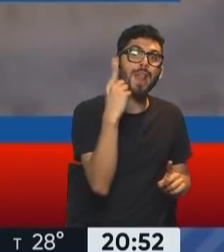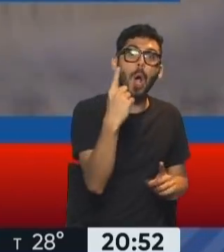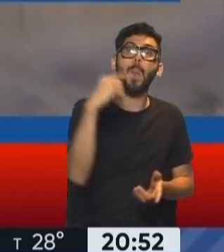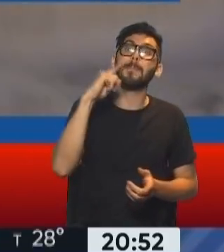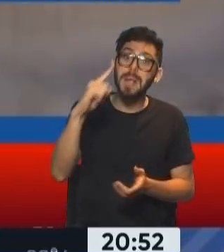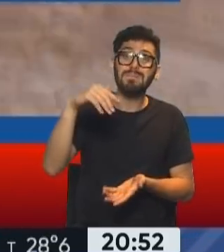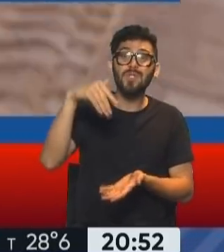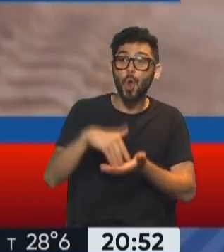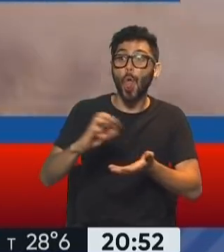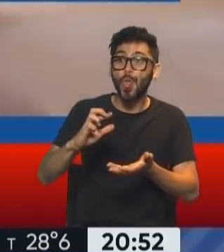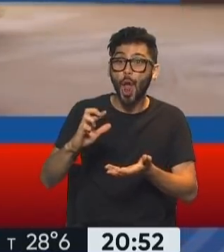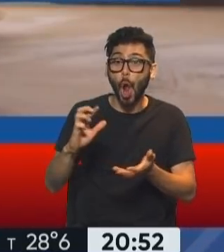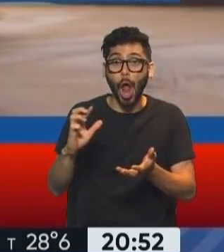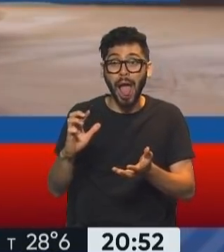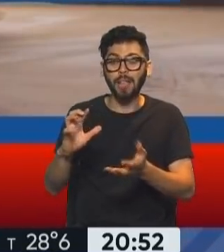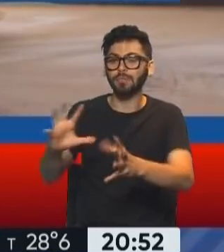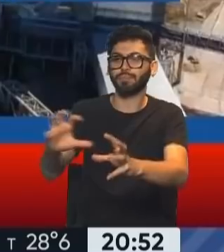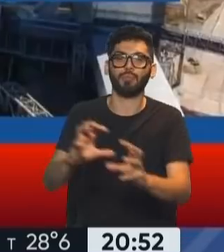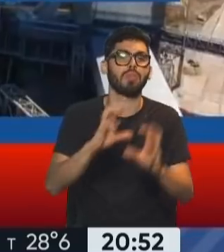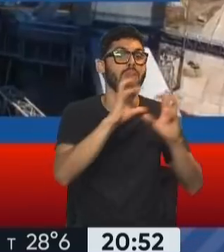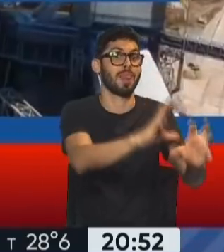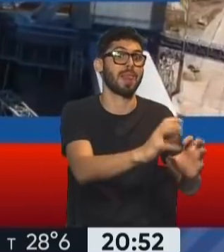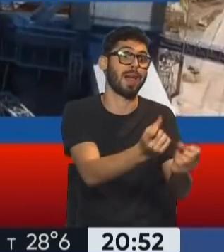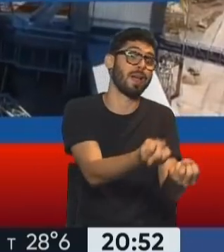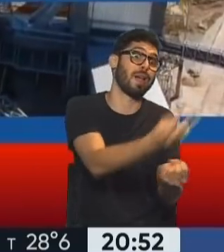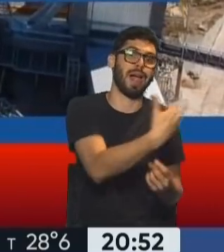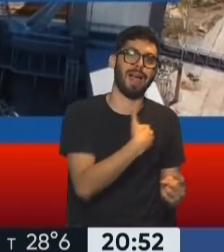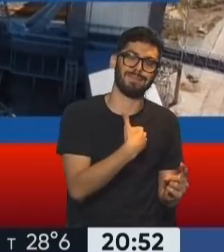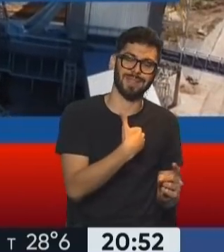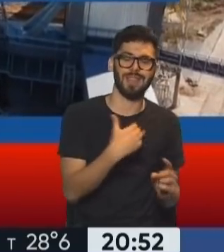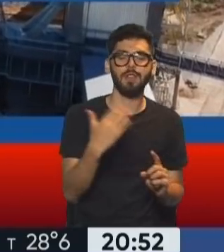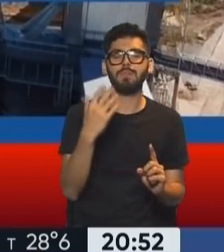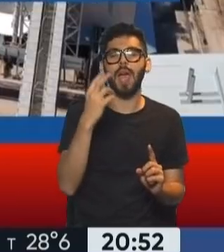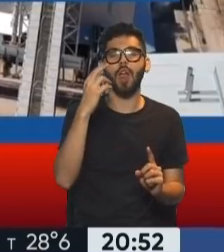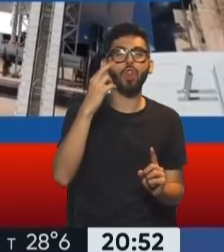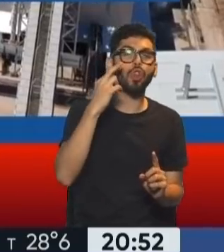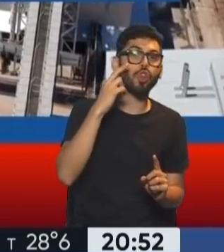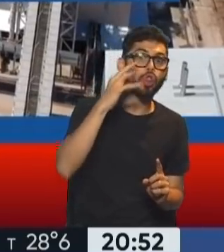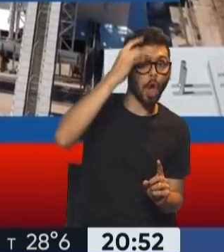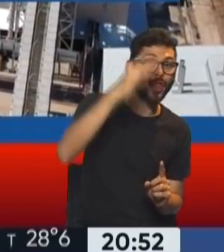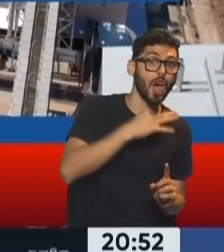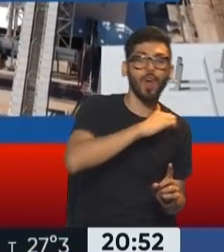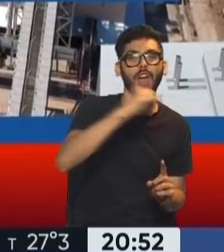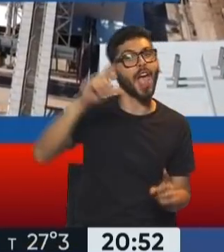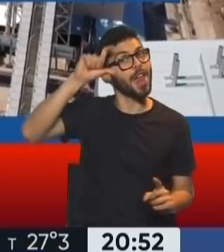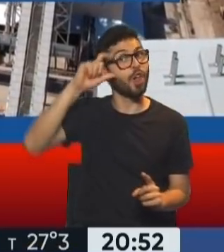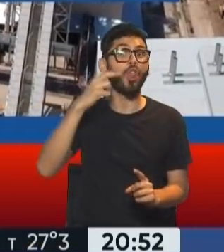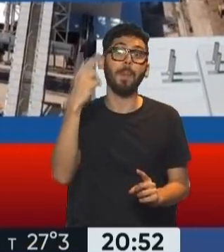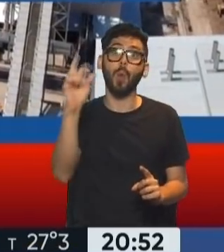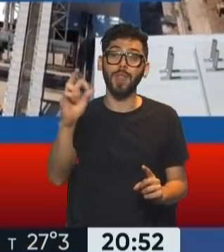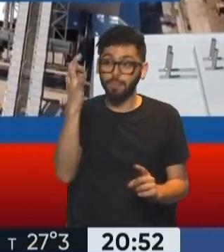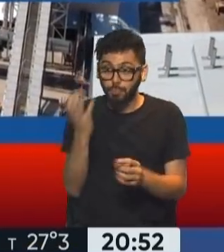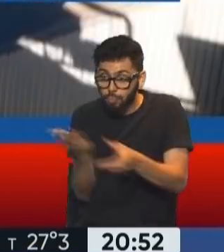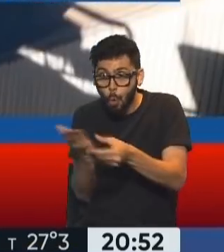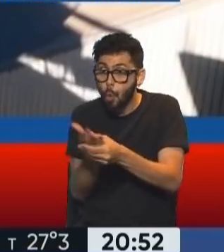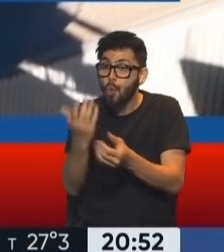dólares entre agosto del 2019 y enero del 2020, como consta en todas las causas penales que se están